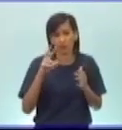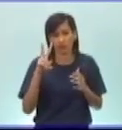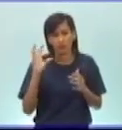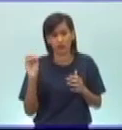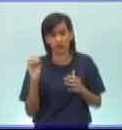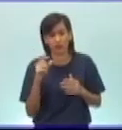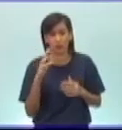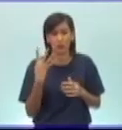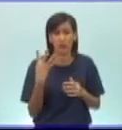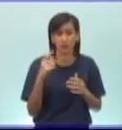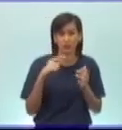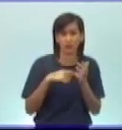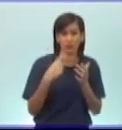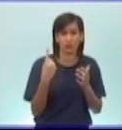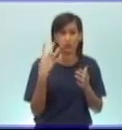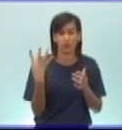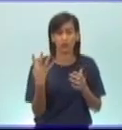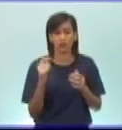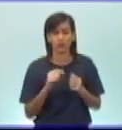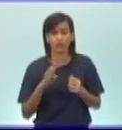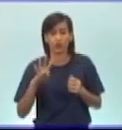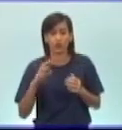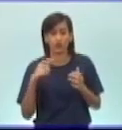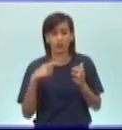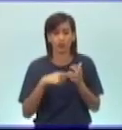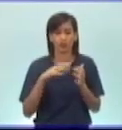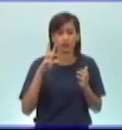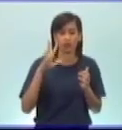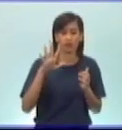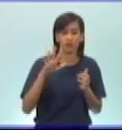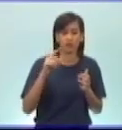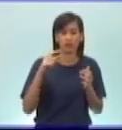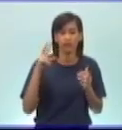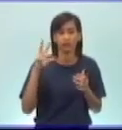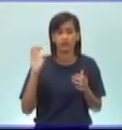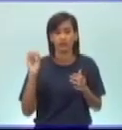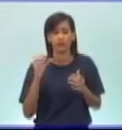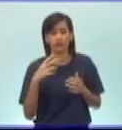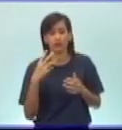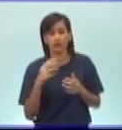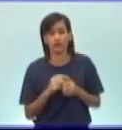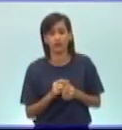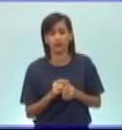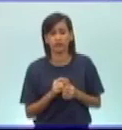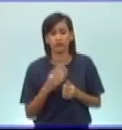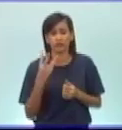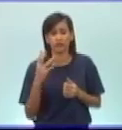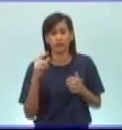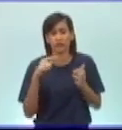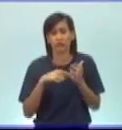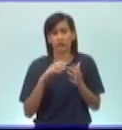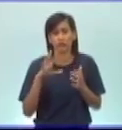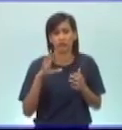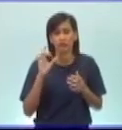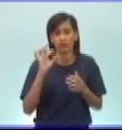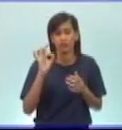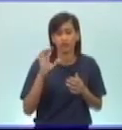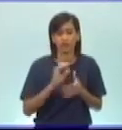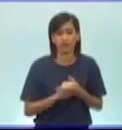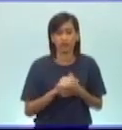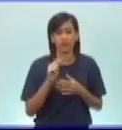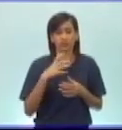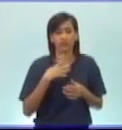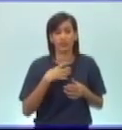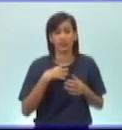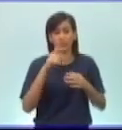4. 4 por 5 es 20, por lo tanto 3 por 5 es 15. Y obtenemos como resultado 19 sobre